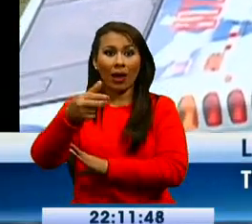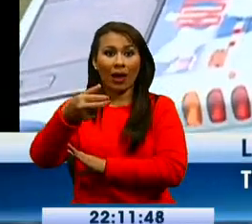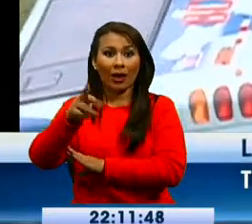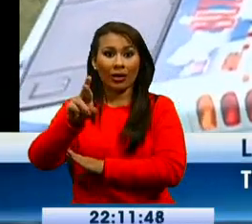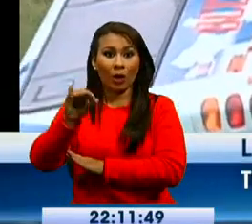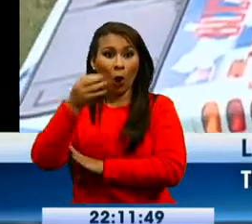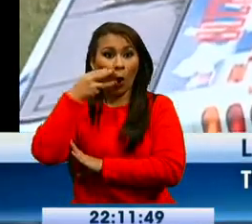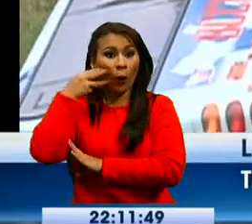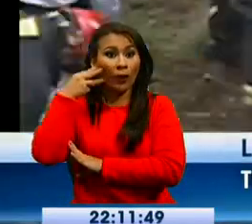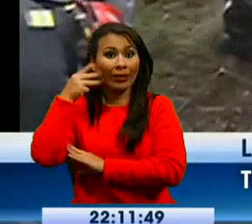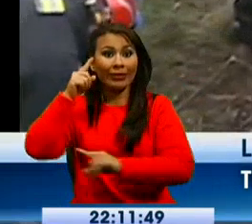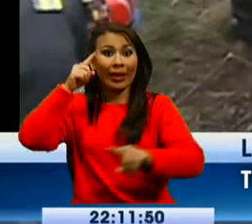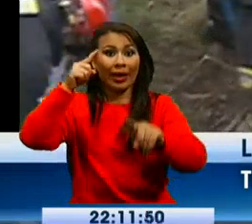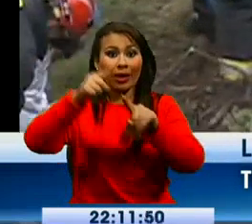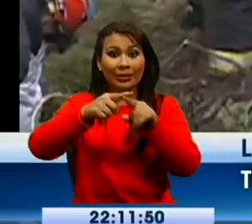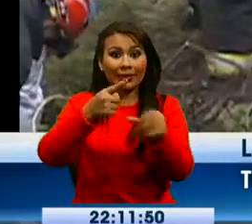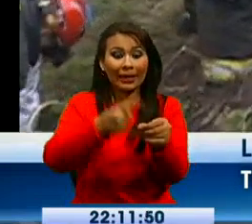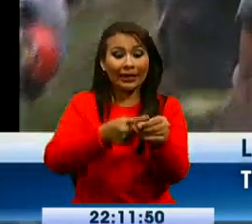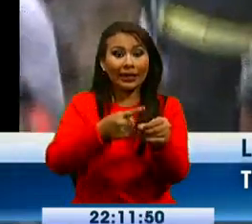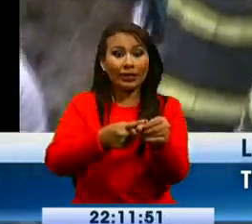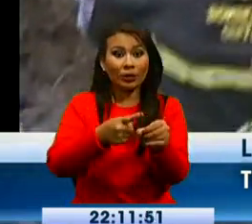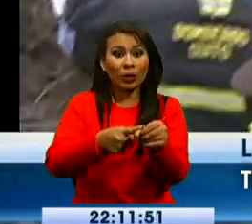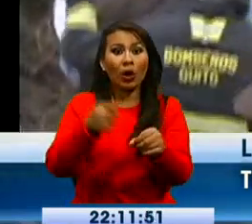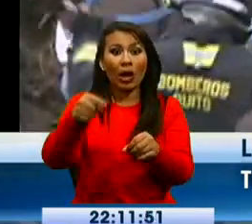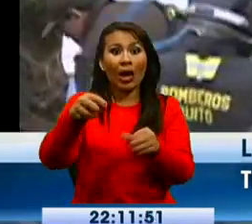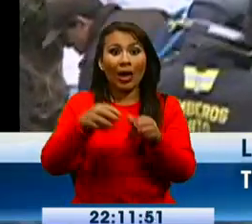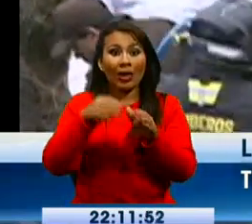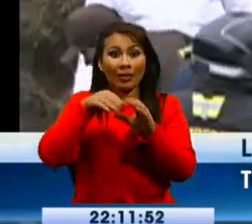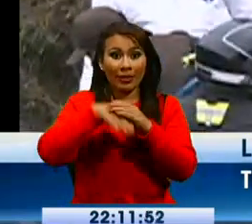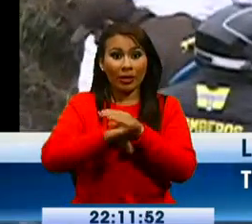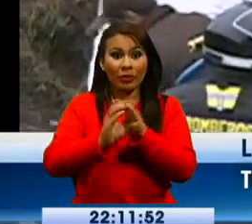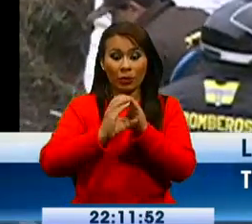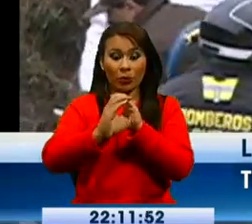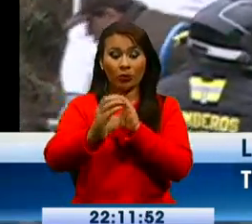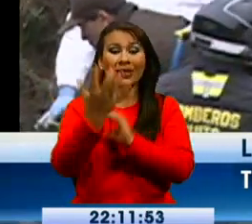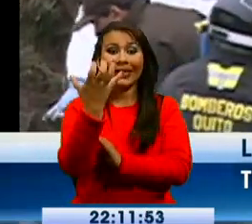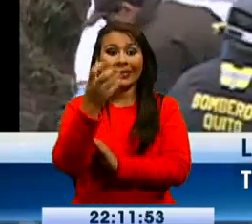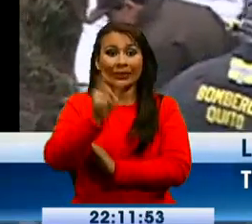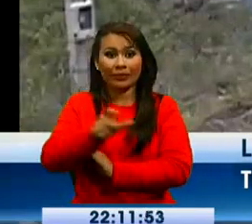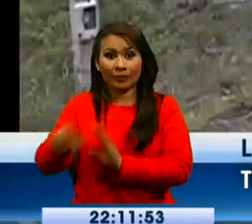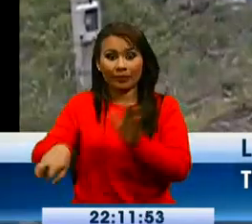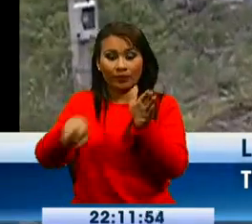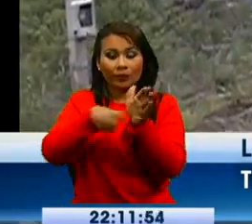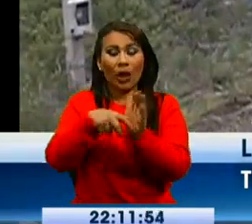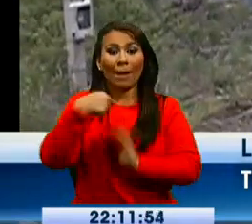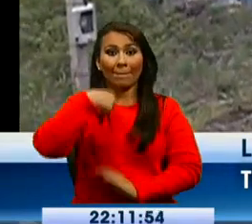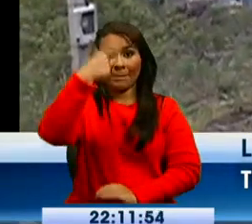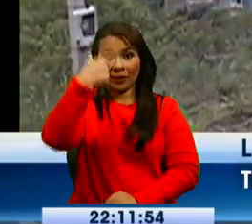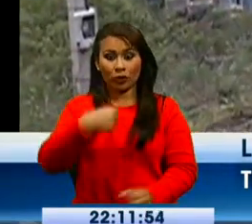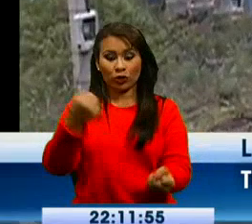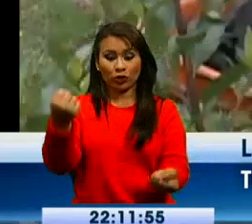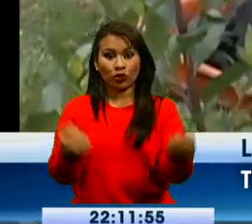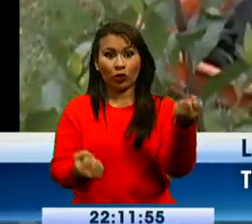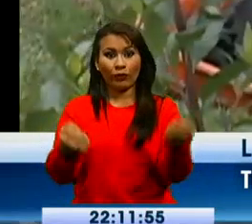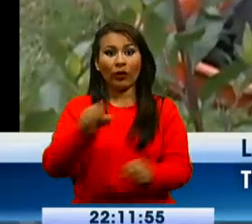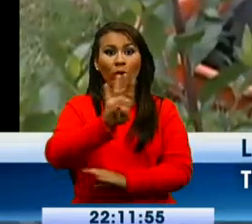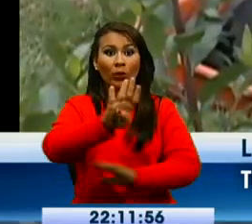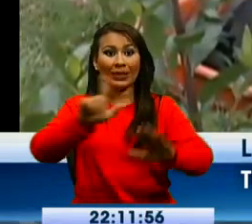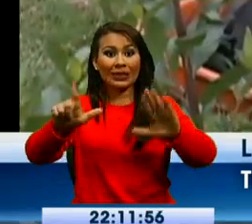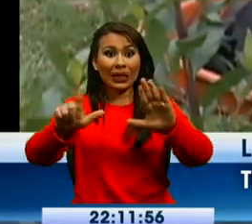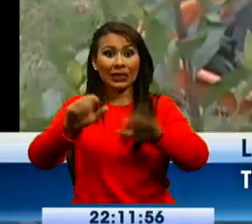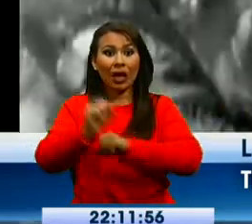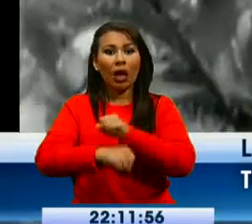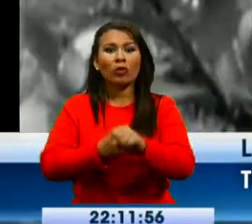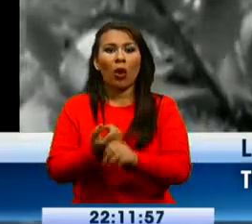el abismo. 15 pasajeros iban en su interior, de los cuales falleció el chofer Óscar Alcibar, de 47 años, y una niña